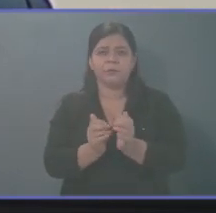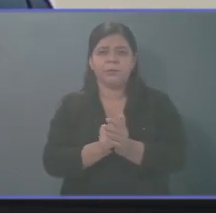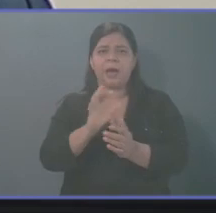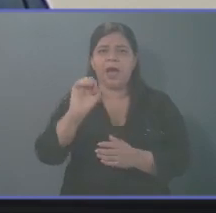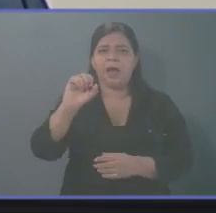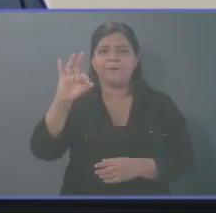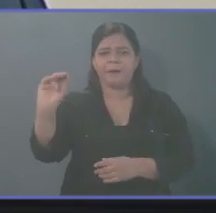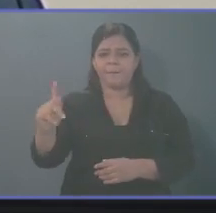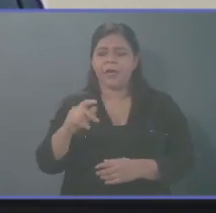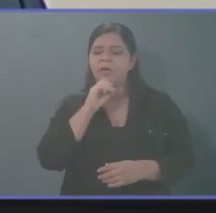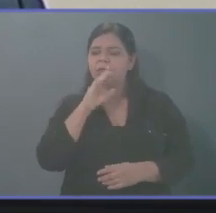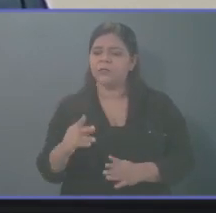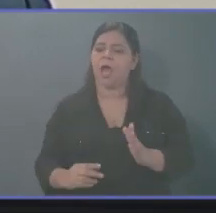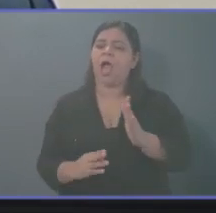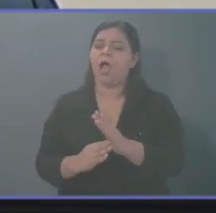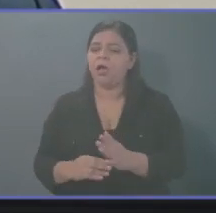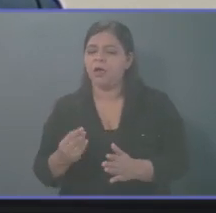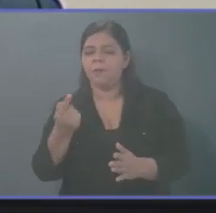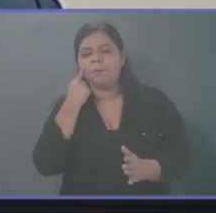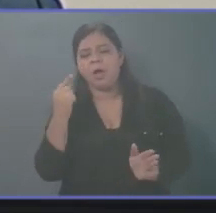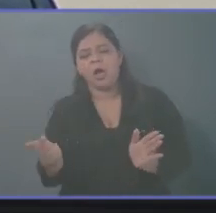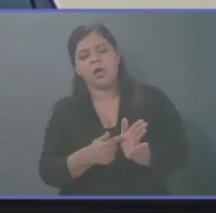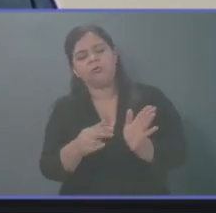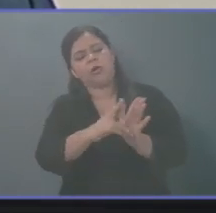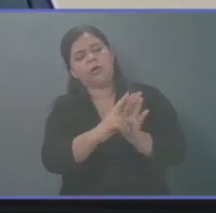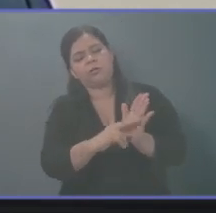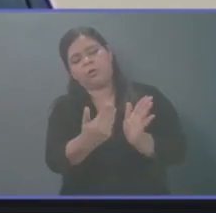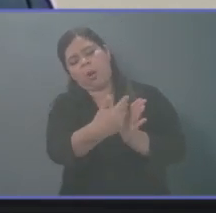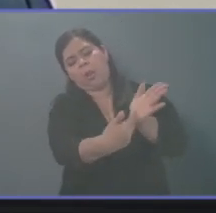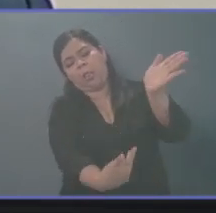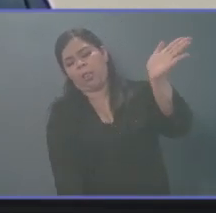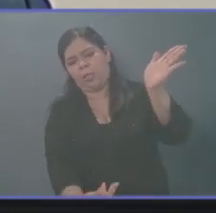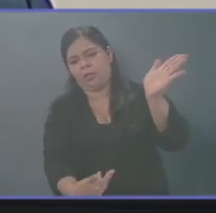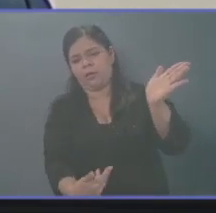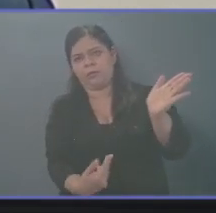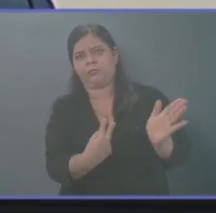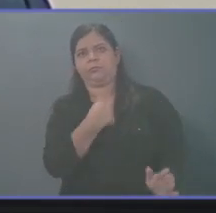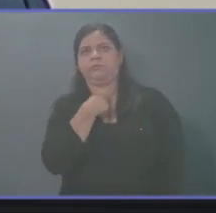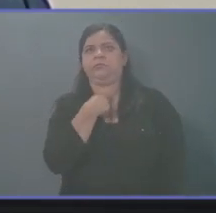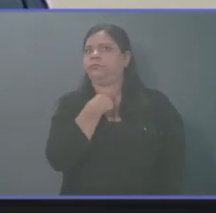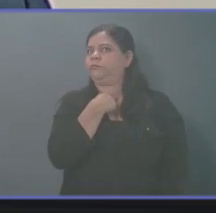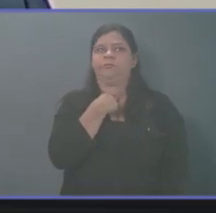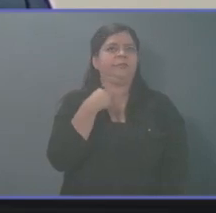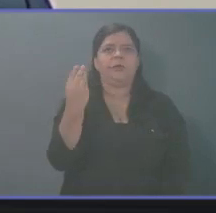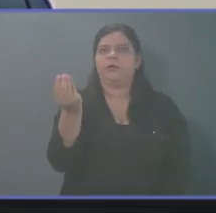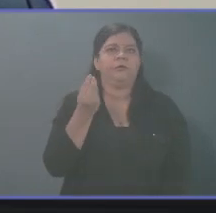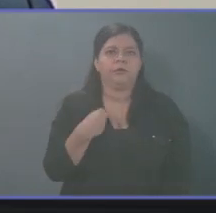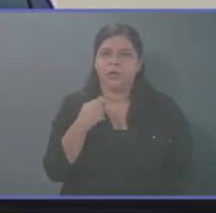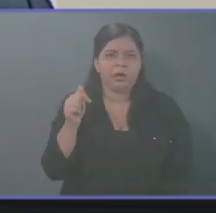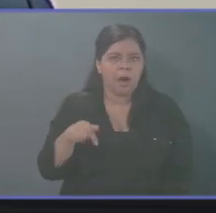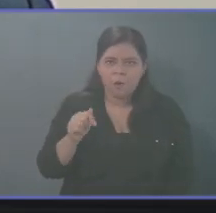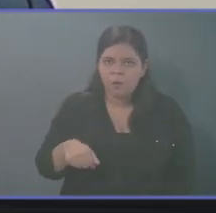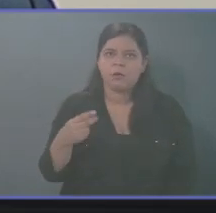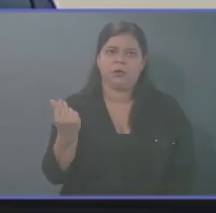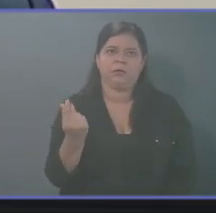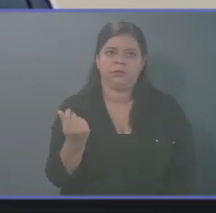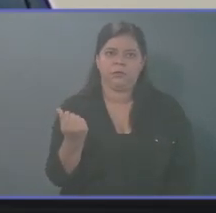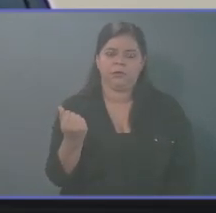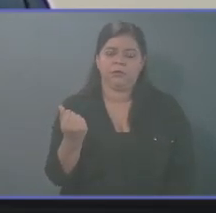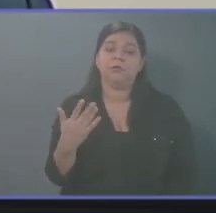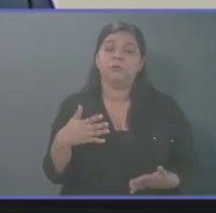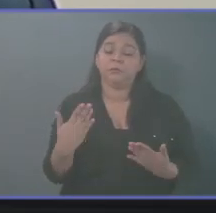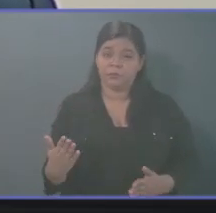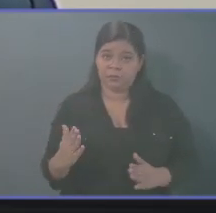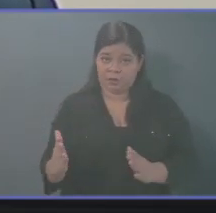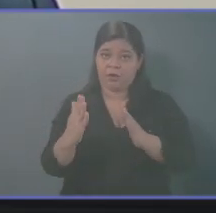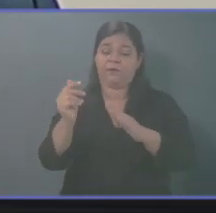pongan una serie de trabas a la gente para no darle el dinero que necesitan ahora para enfrentar